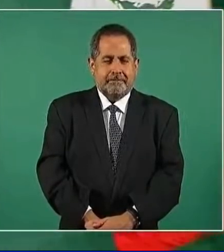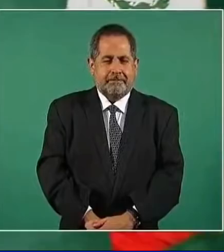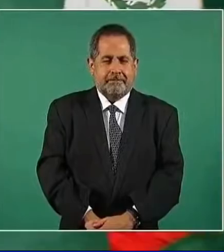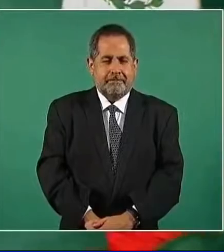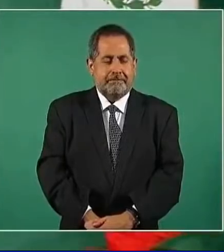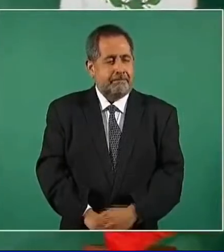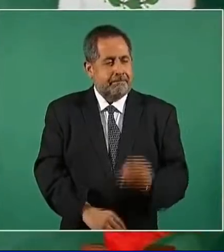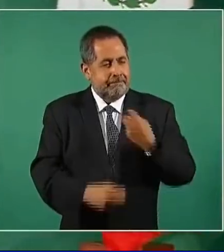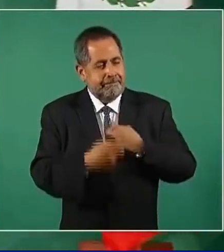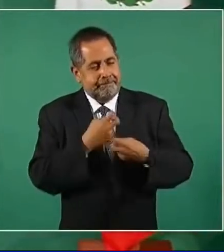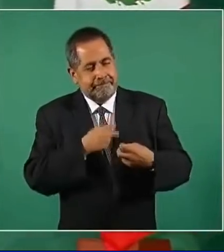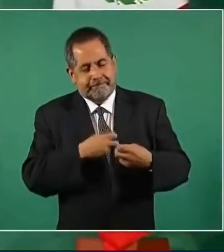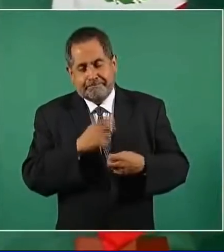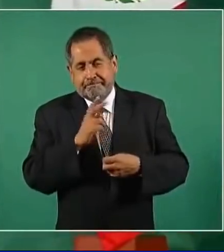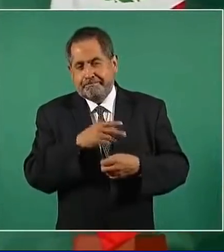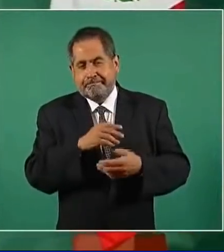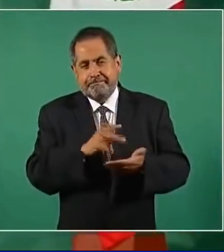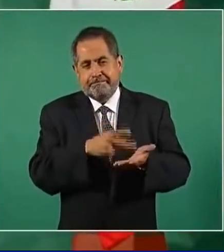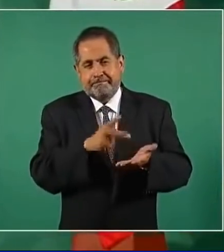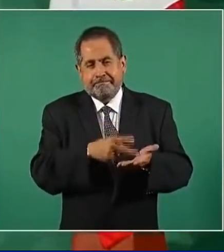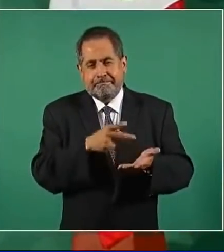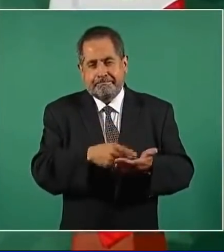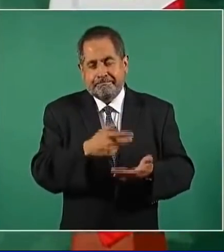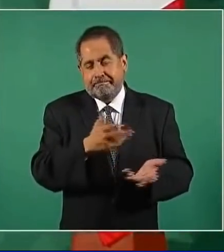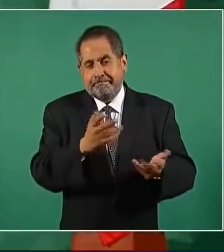pero hay otra otra también